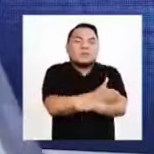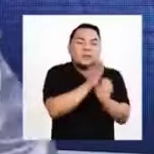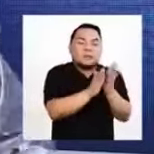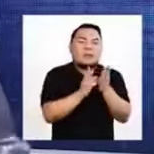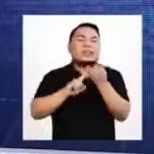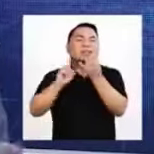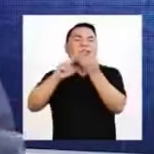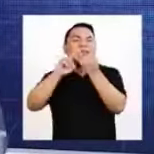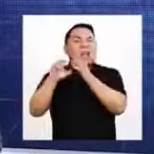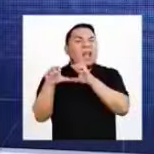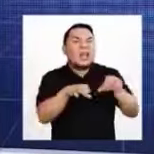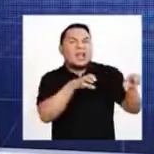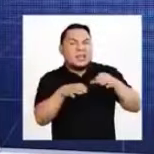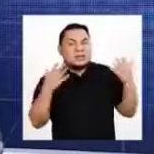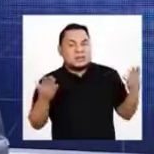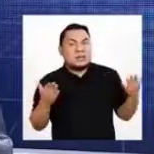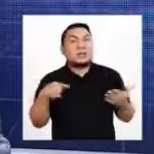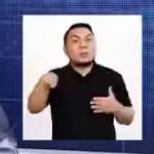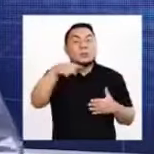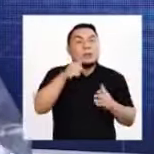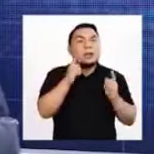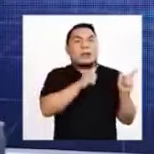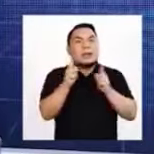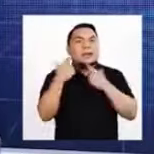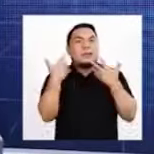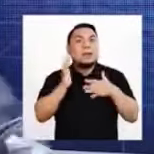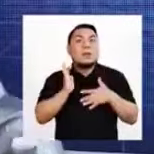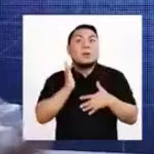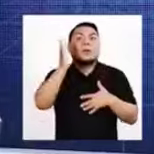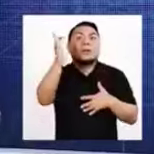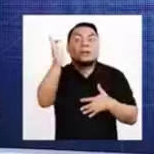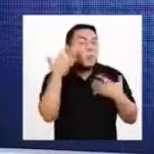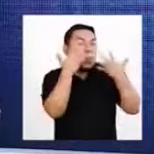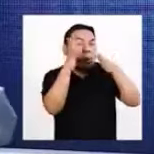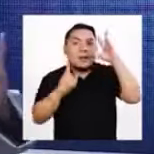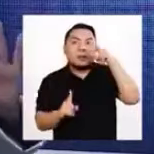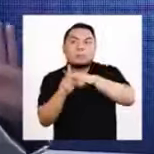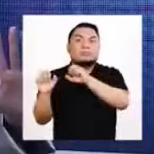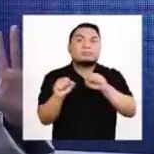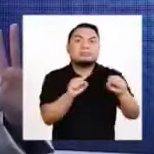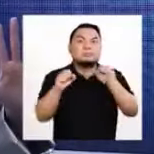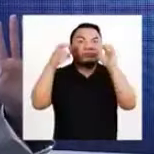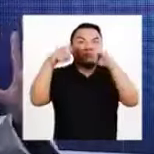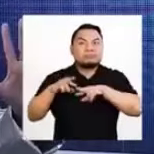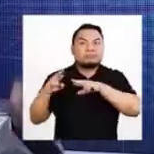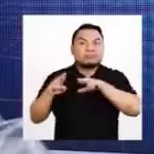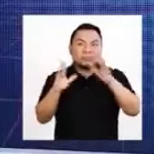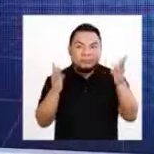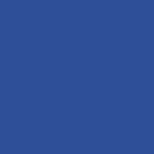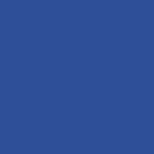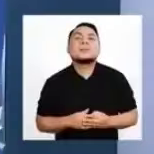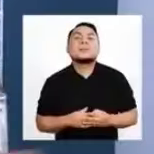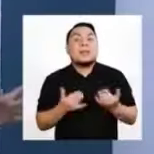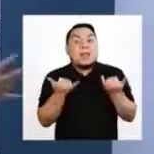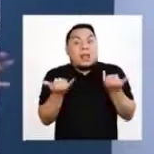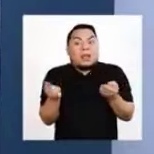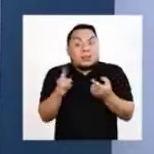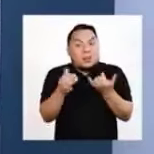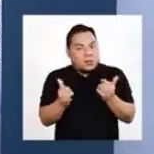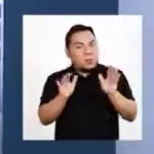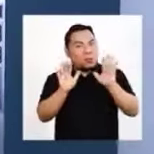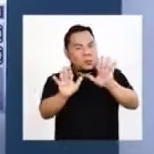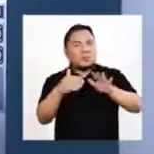implementar distintas acciones para estar preparados ante cualquier desastre natural. Por